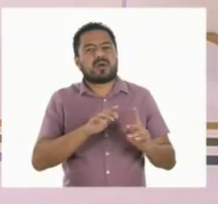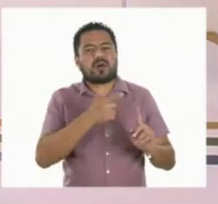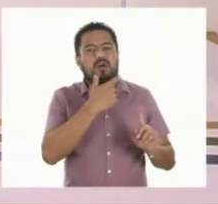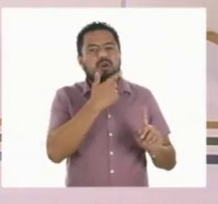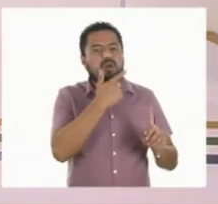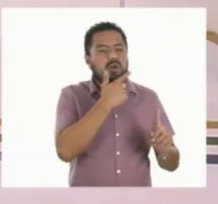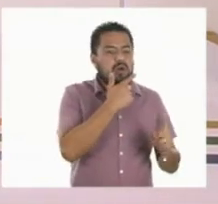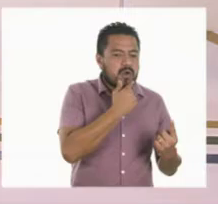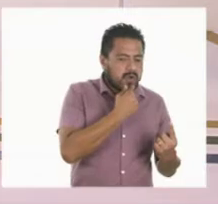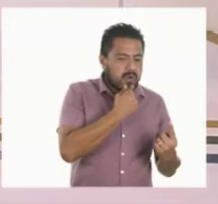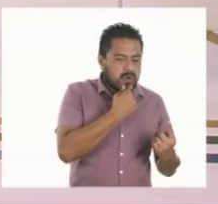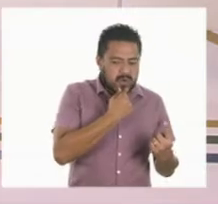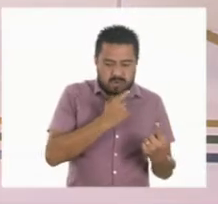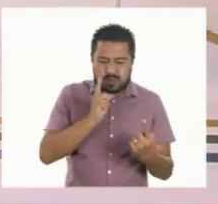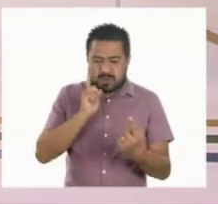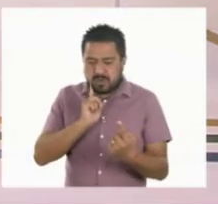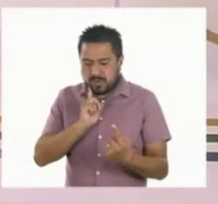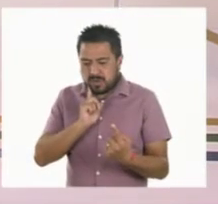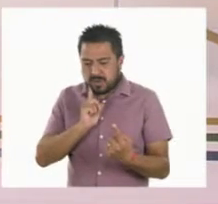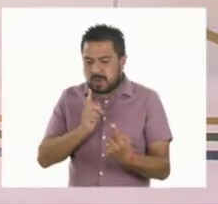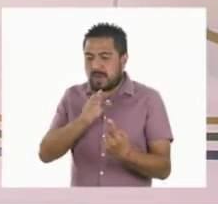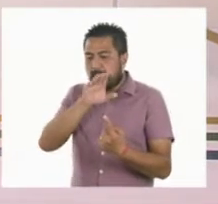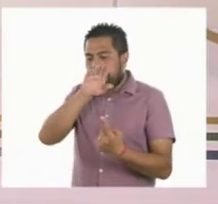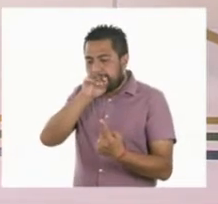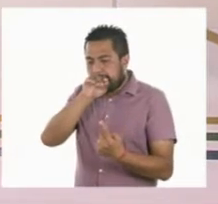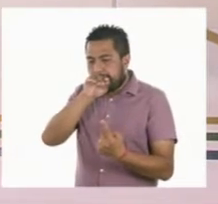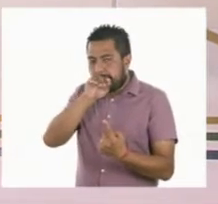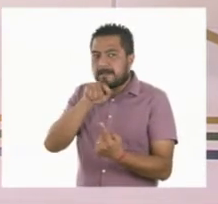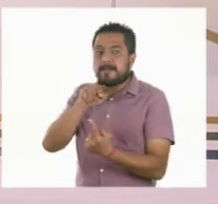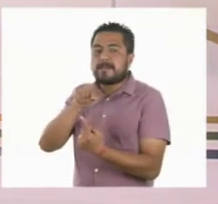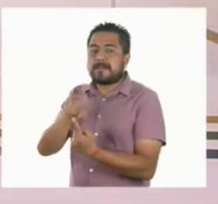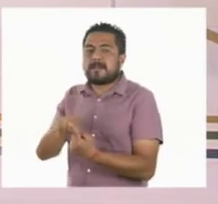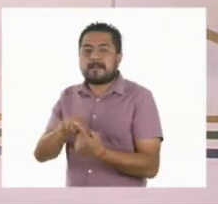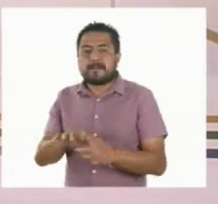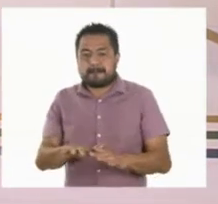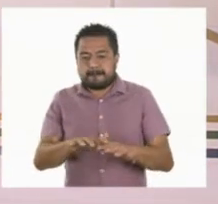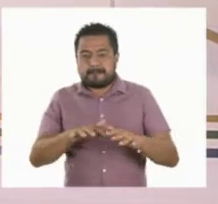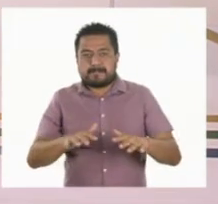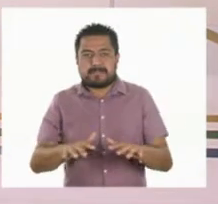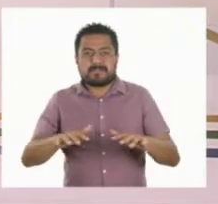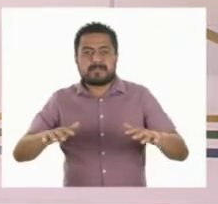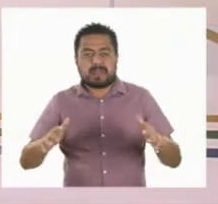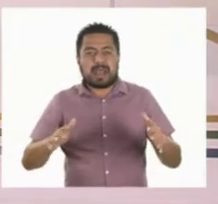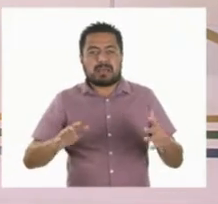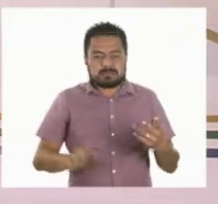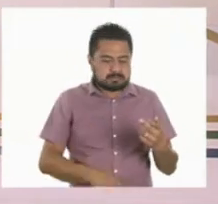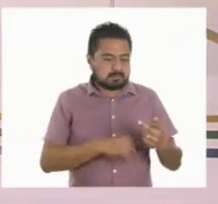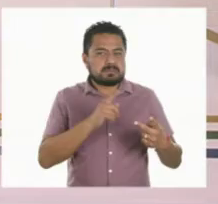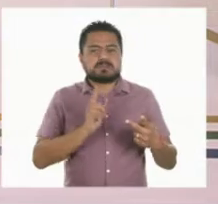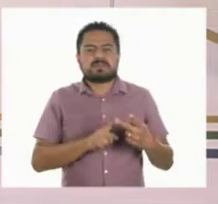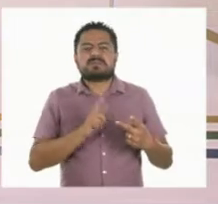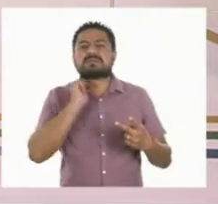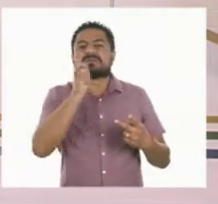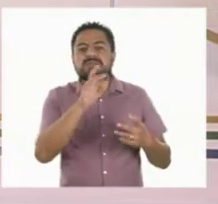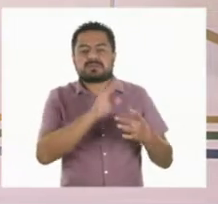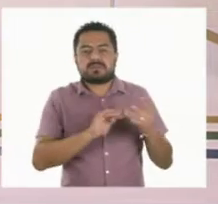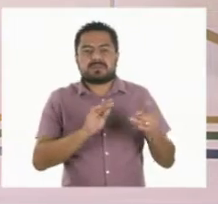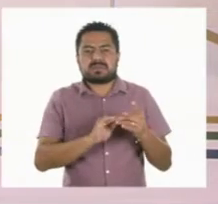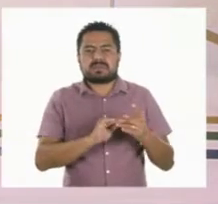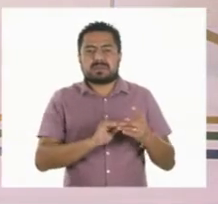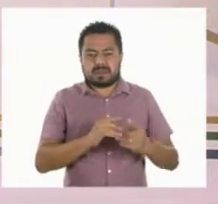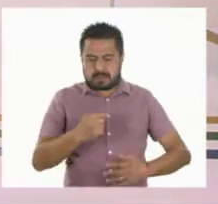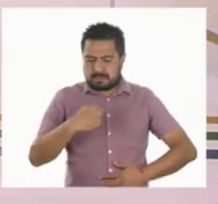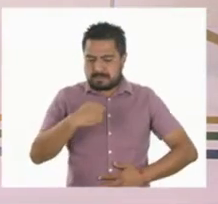repetir? Sí. Juan, Paco, Pedro de la Mar. Muy bien. La segunda parte dice, es